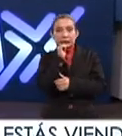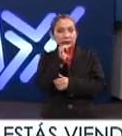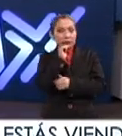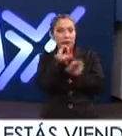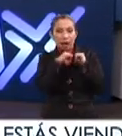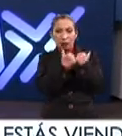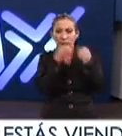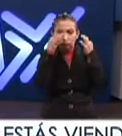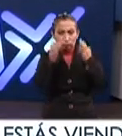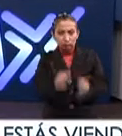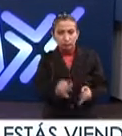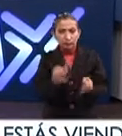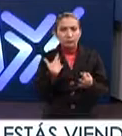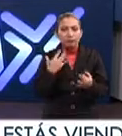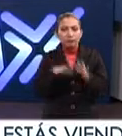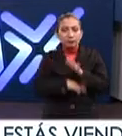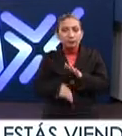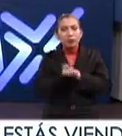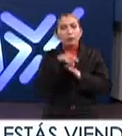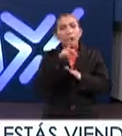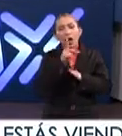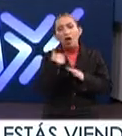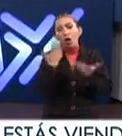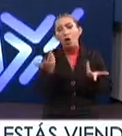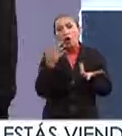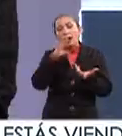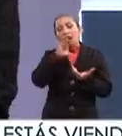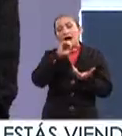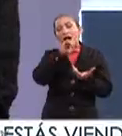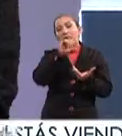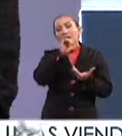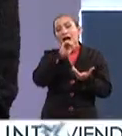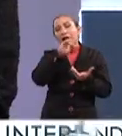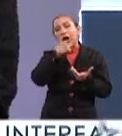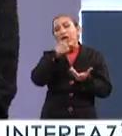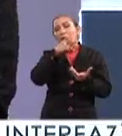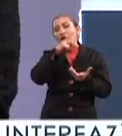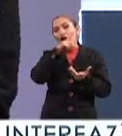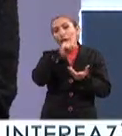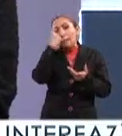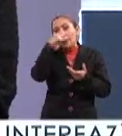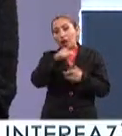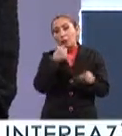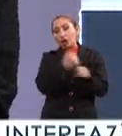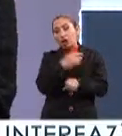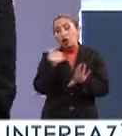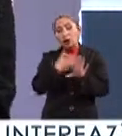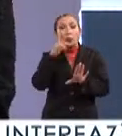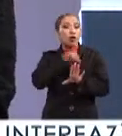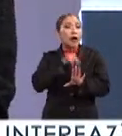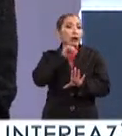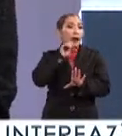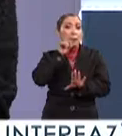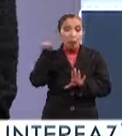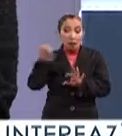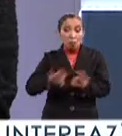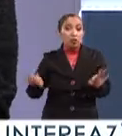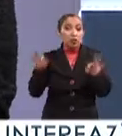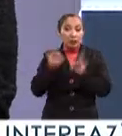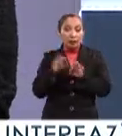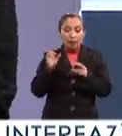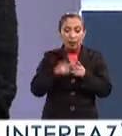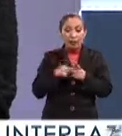una asociación como base, pero va a estar Casa Gaviota en el evento también para la violencia contra la mujer, que también es muy